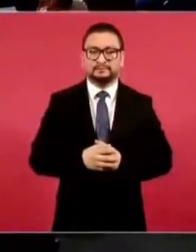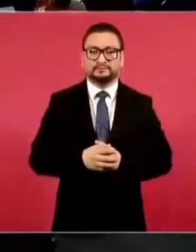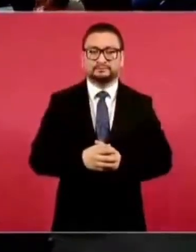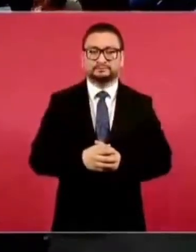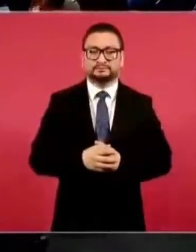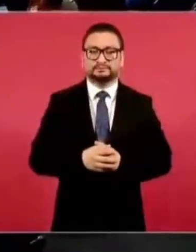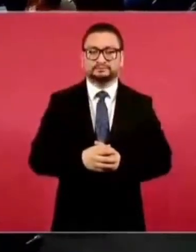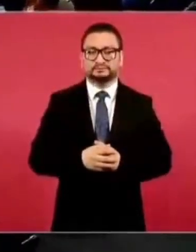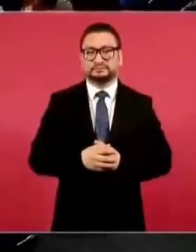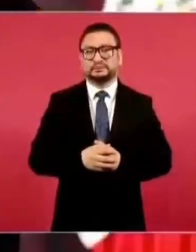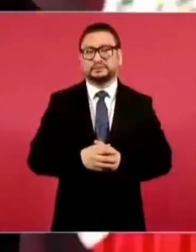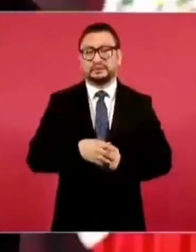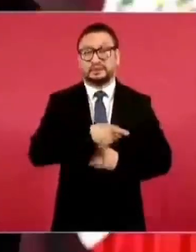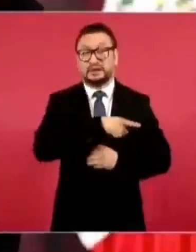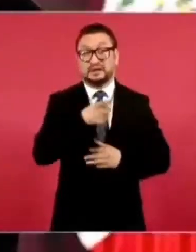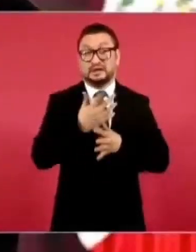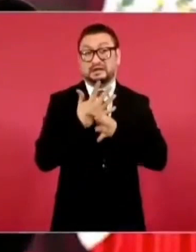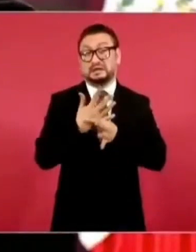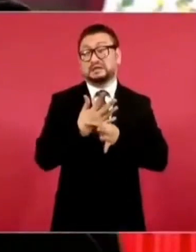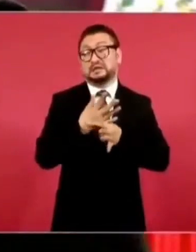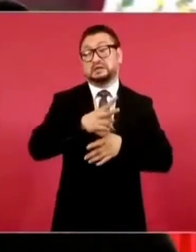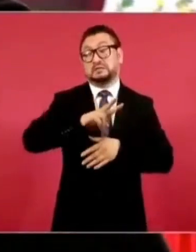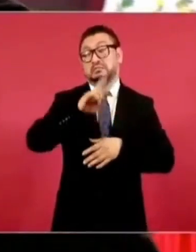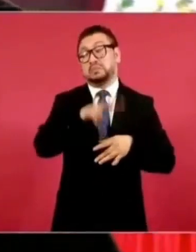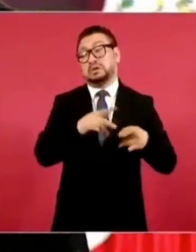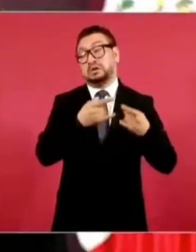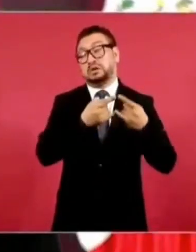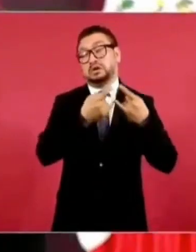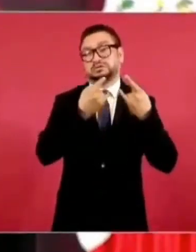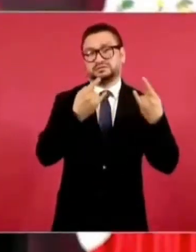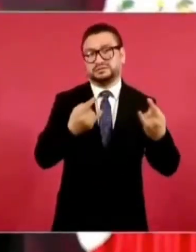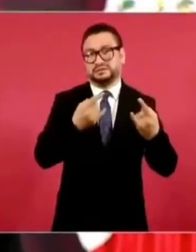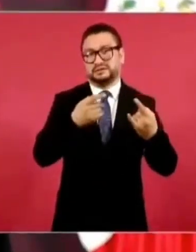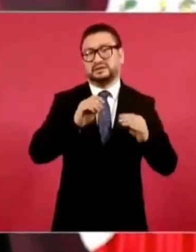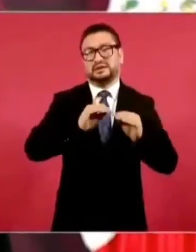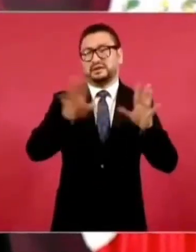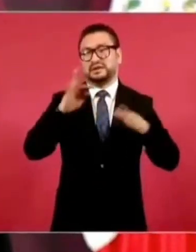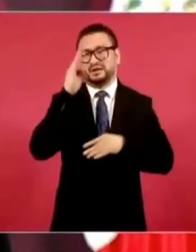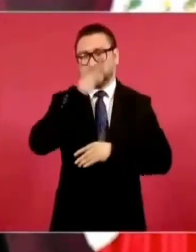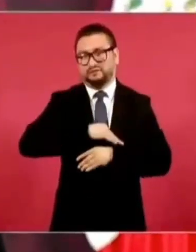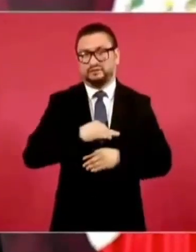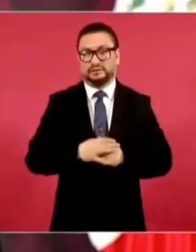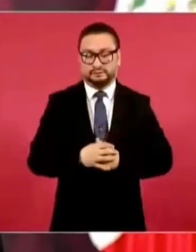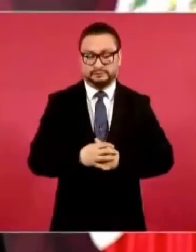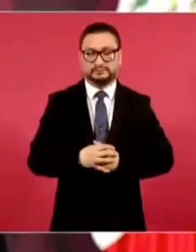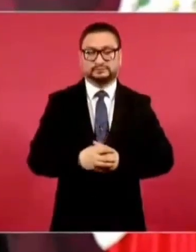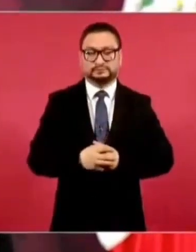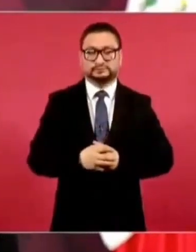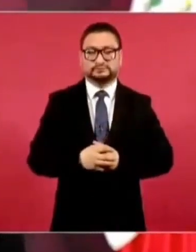que eso de la verdad histórica es una falsedad.